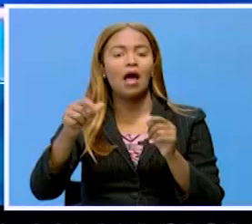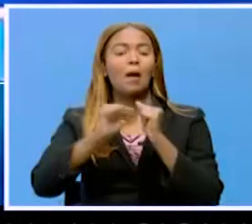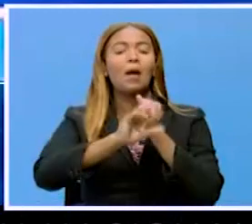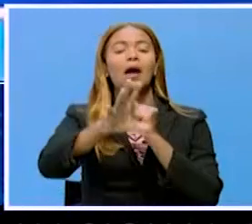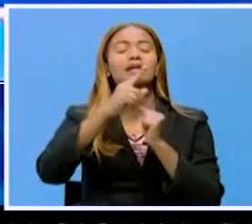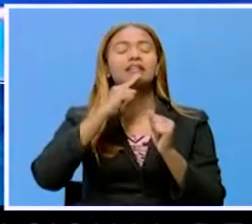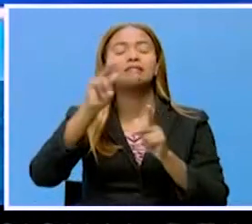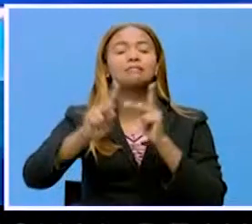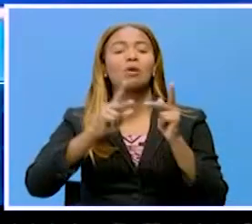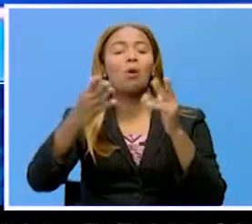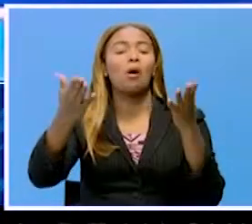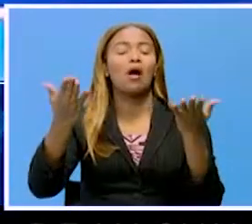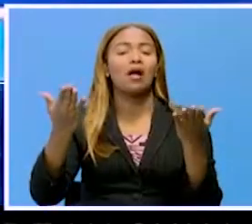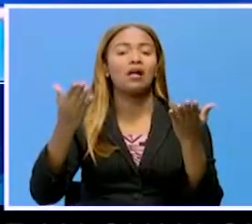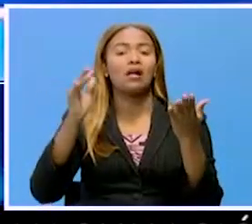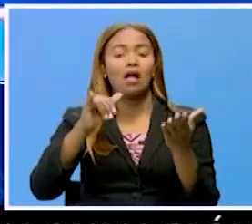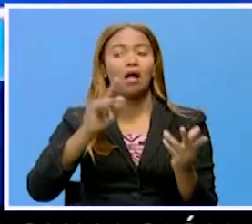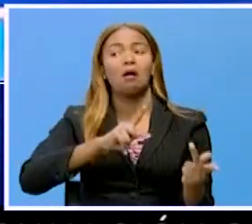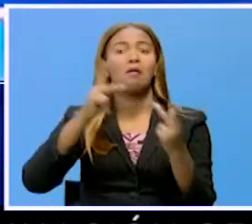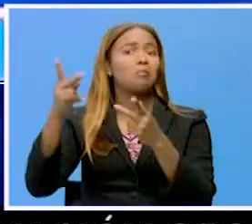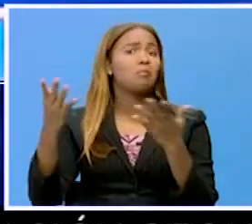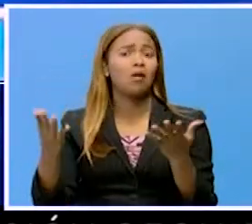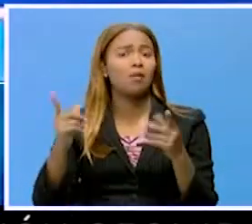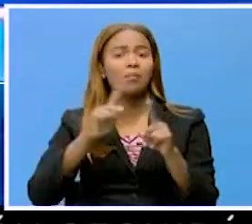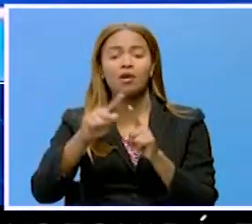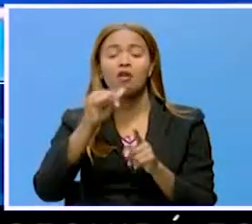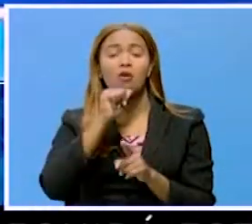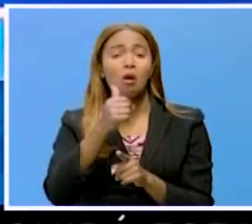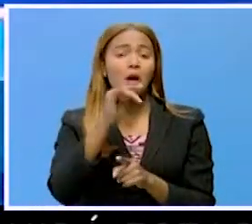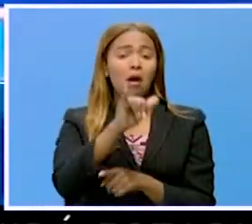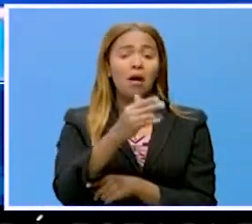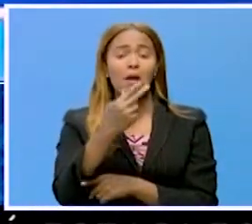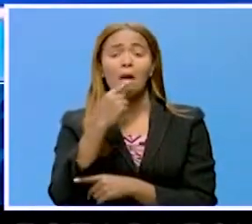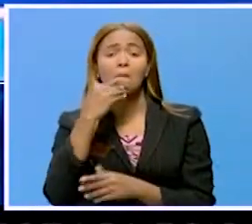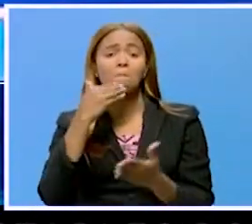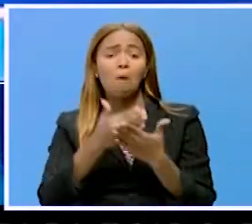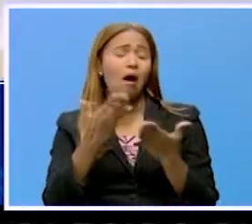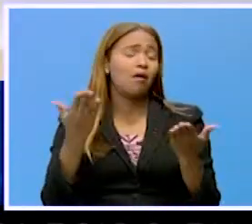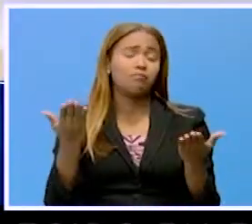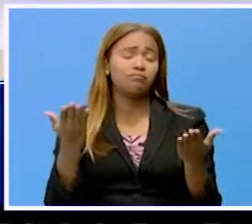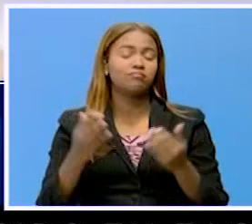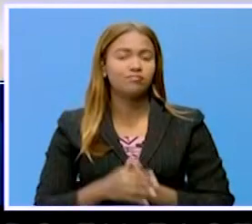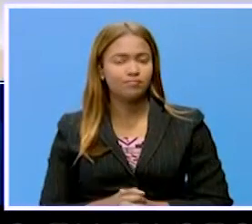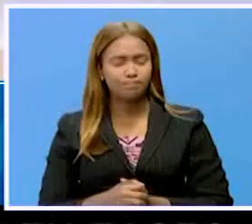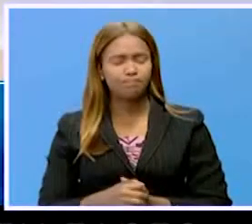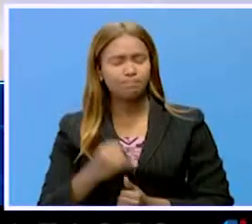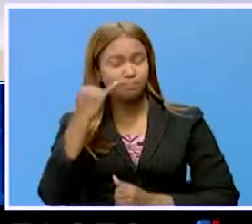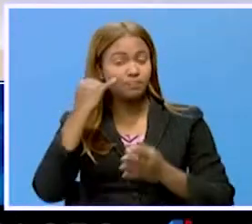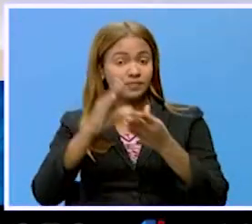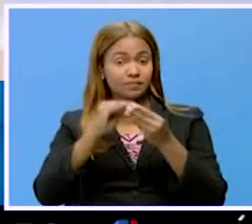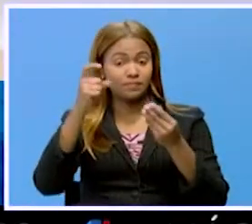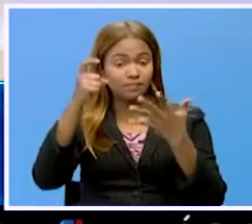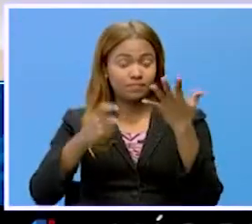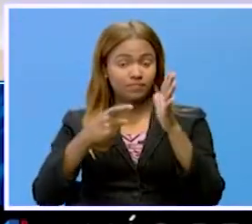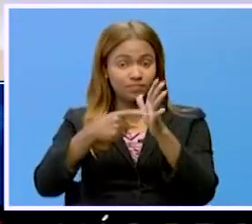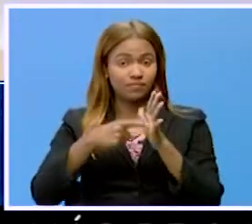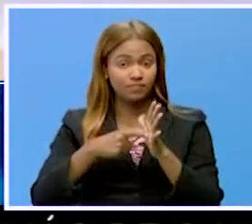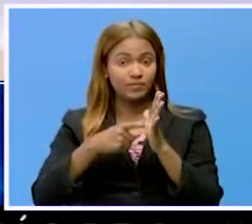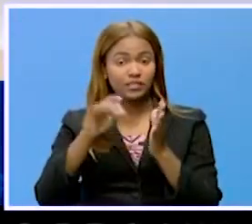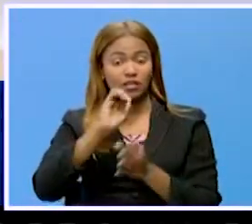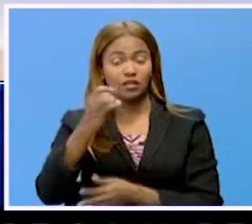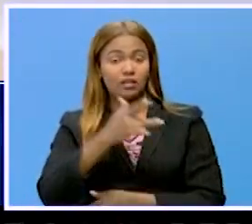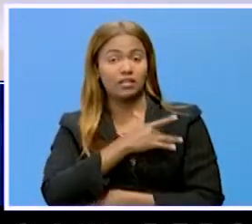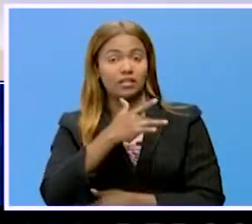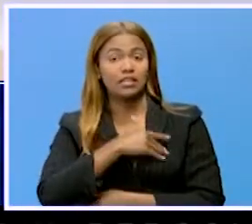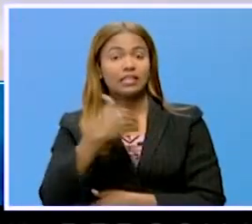promoviendo que la gente, efectiva. El inmigrante llegue, pero claro, no lo mira. Cojan de manera despectiva. Bueno, si hablamos precisamente de requerimientos, otro requerimiento o